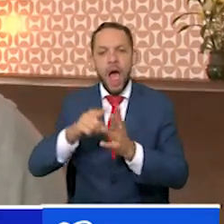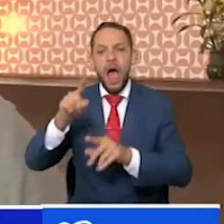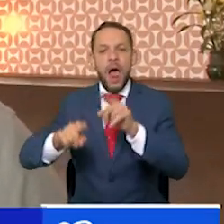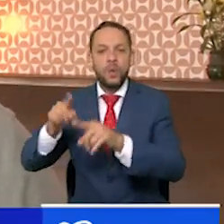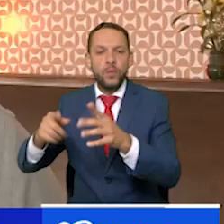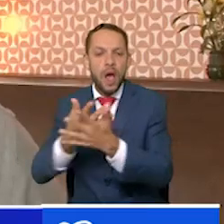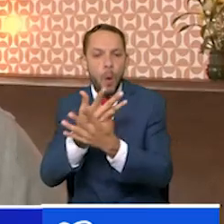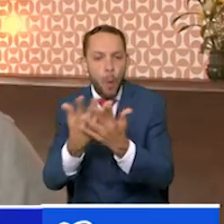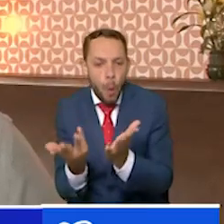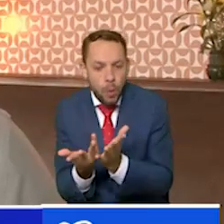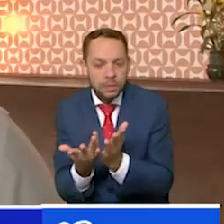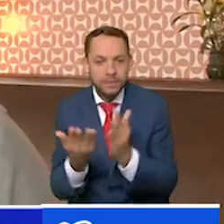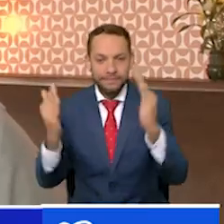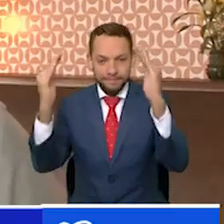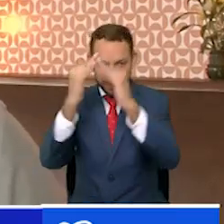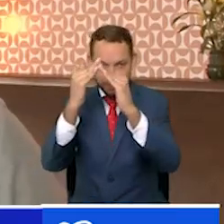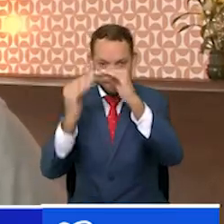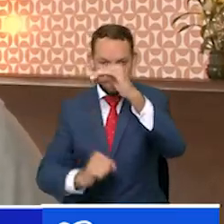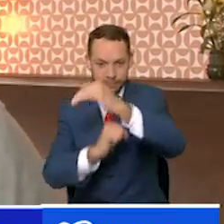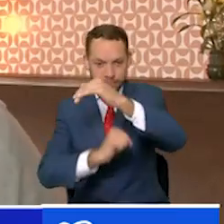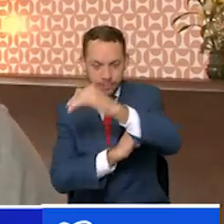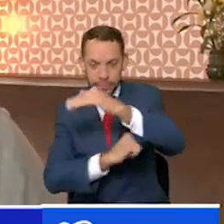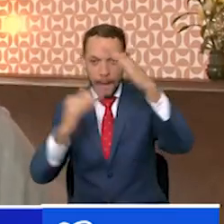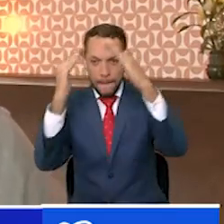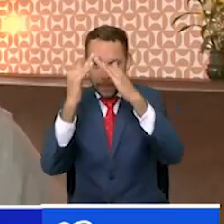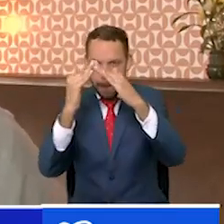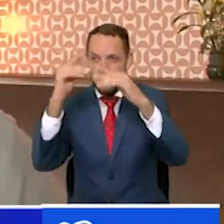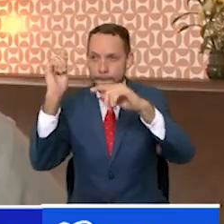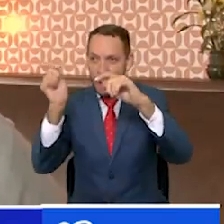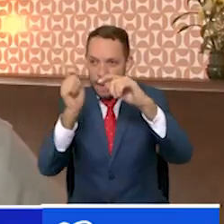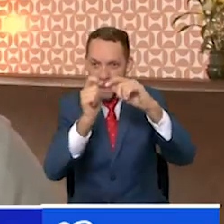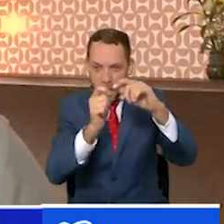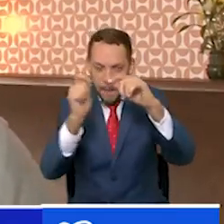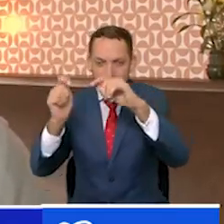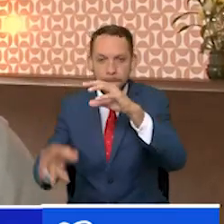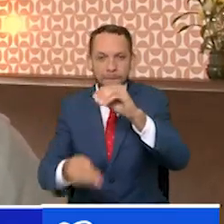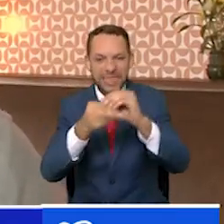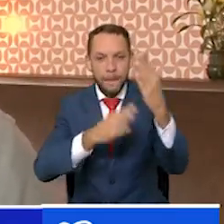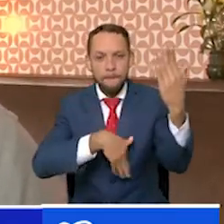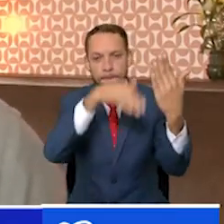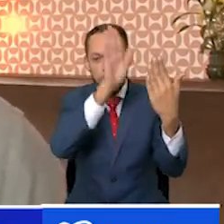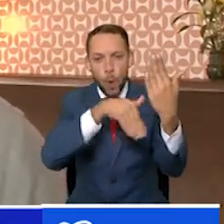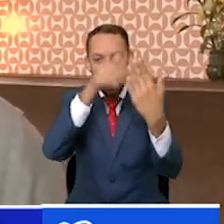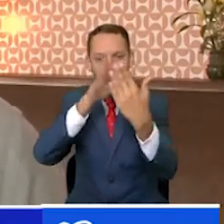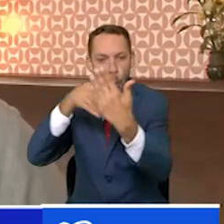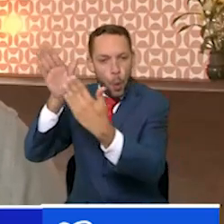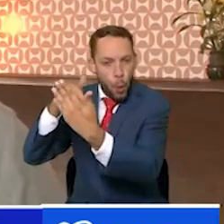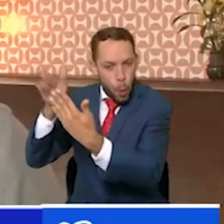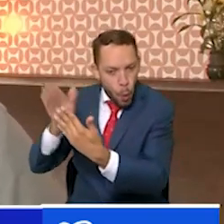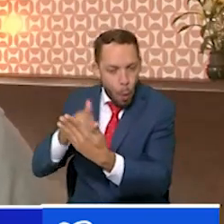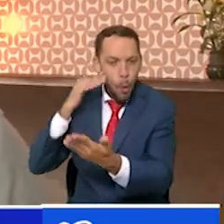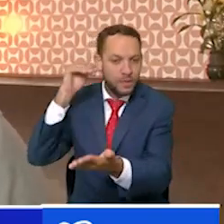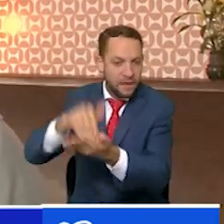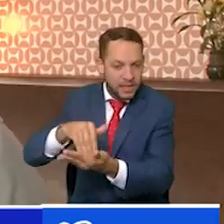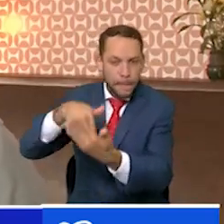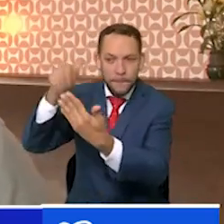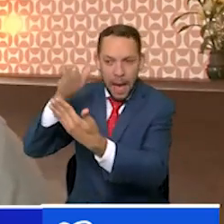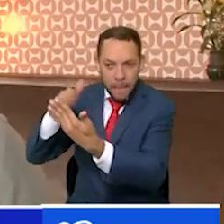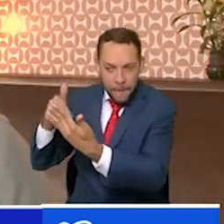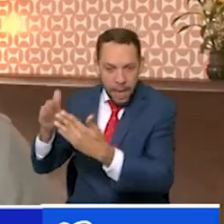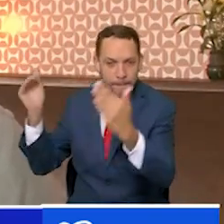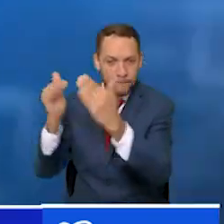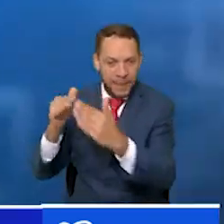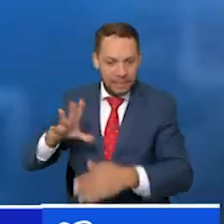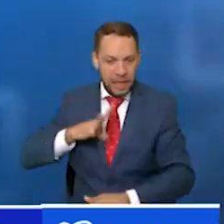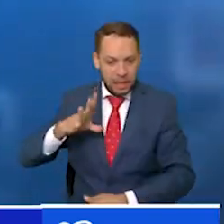como Tejas eh y pintura y otras cosas que se necesitaban para poder volver a que esas familias pues vivieran